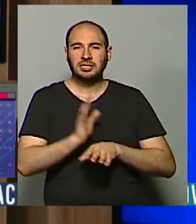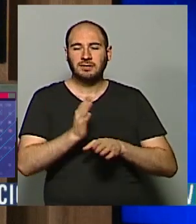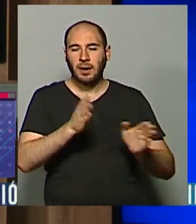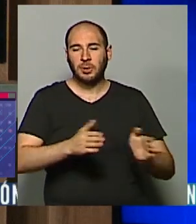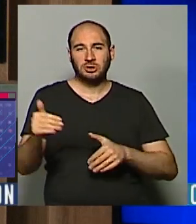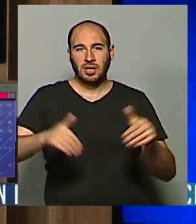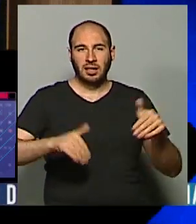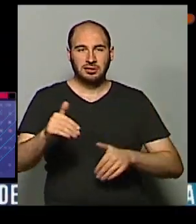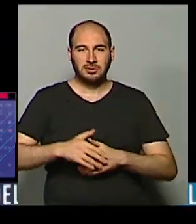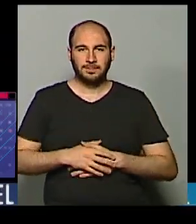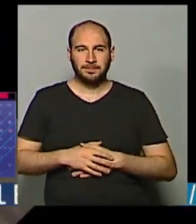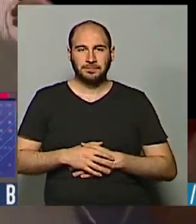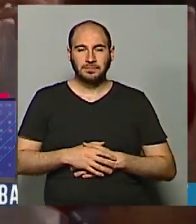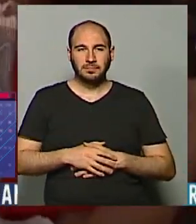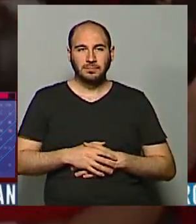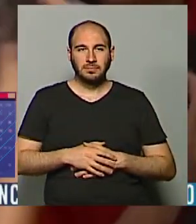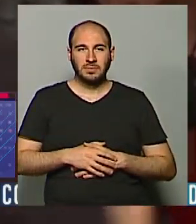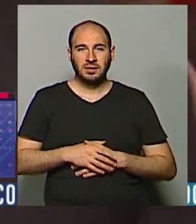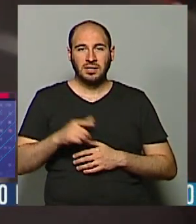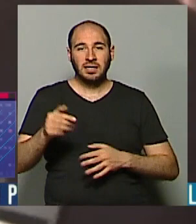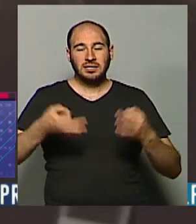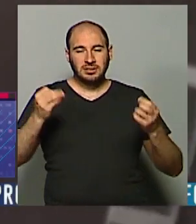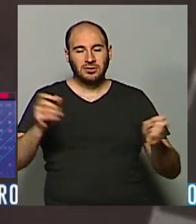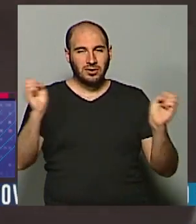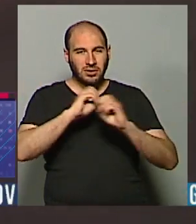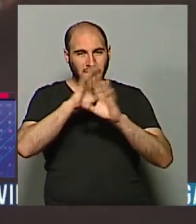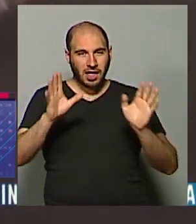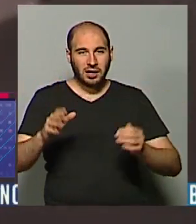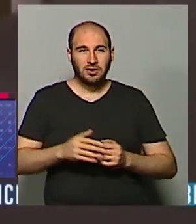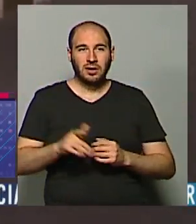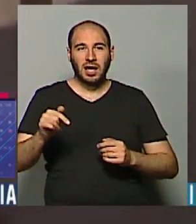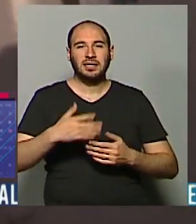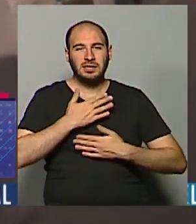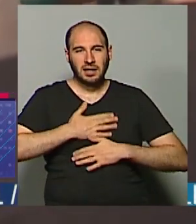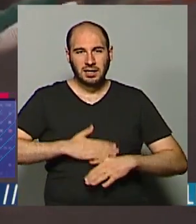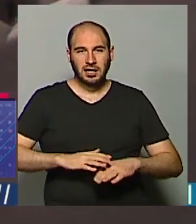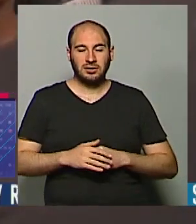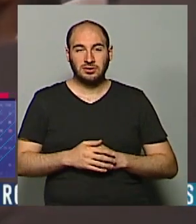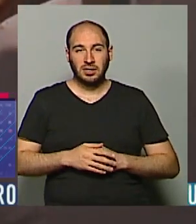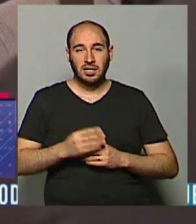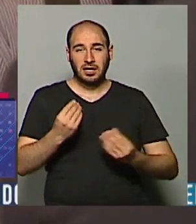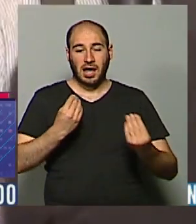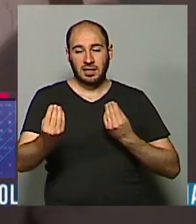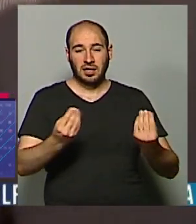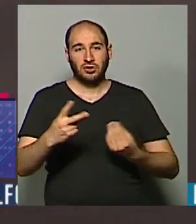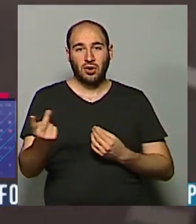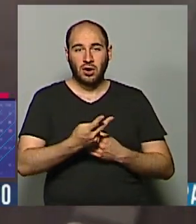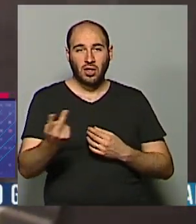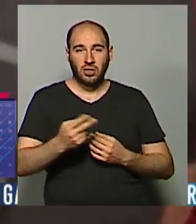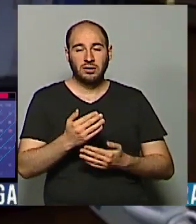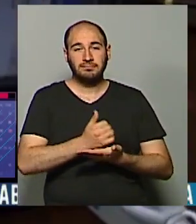proceso eleccionario donde se garantizó transparencia, donde se garantizó tranquilidad y los dos candidatos pudieron